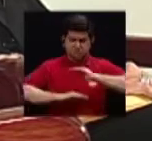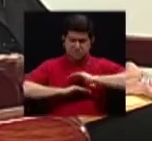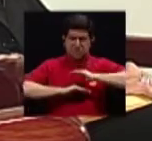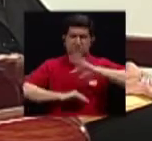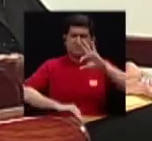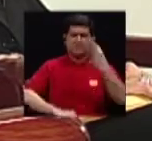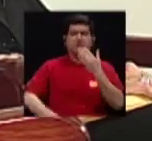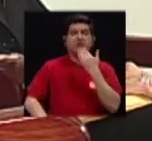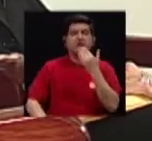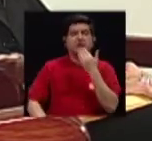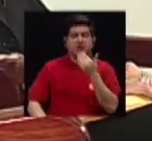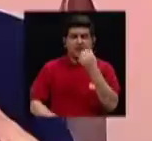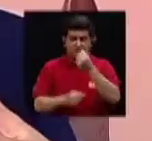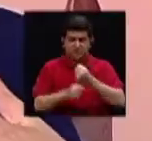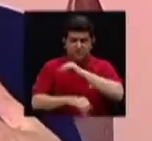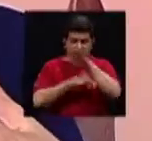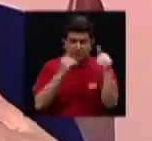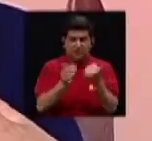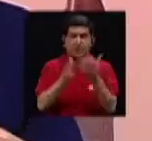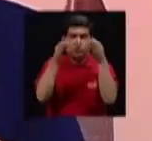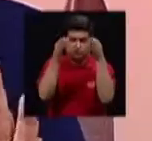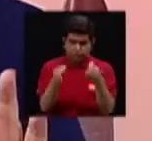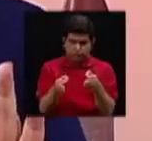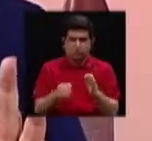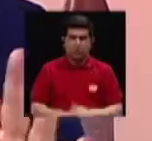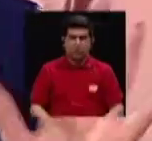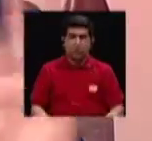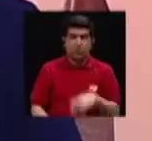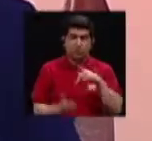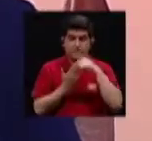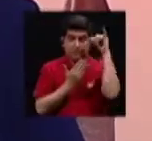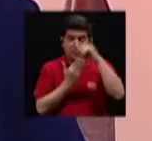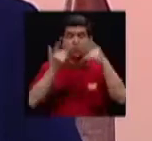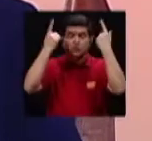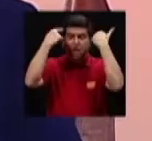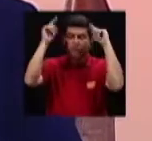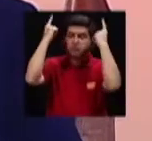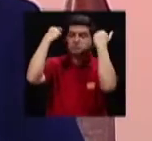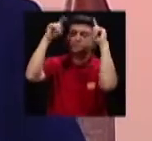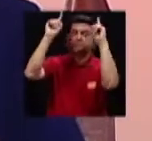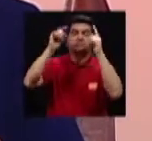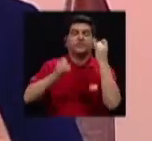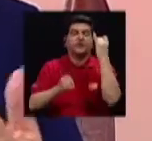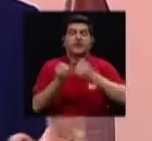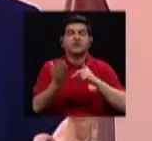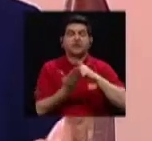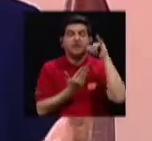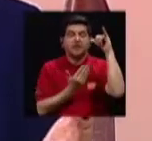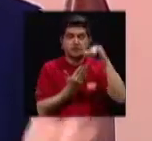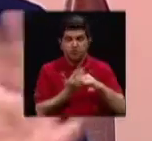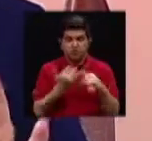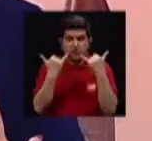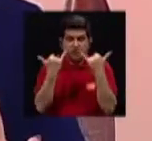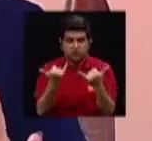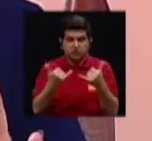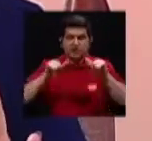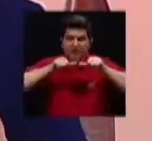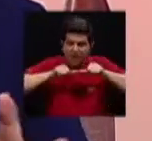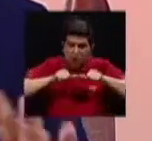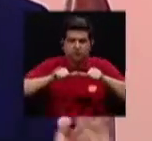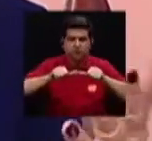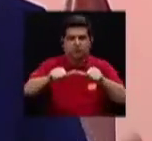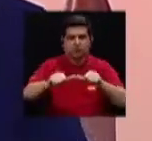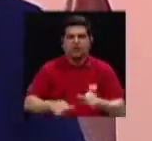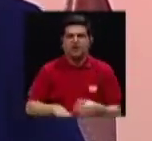gracias al esfuerzo de todo el juzgado que fue un proyecto exitoso, que termina como proyecto porque ya es sostenible. ¿Y qué